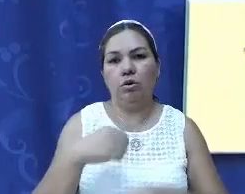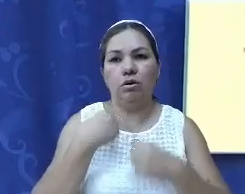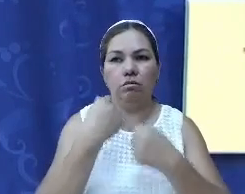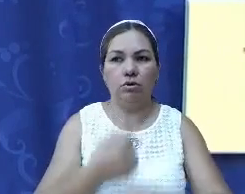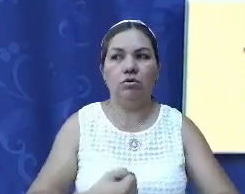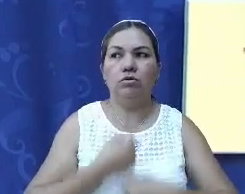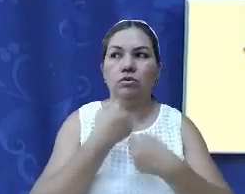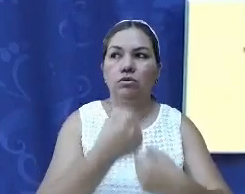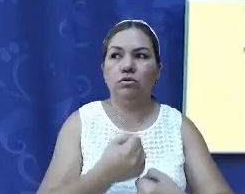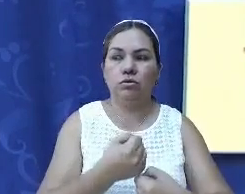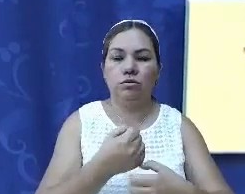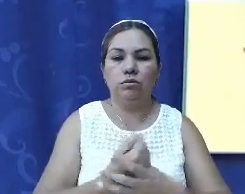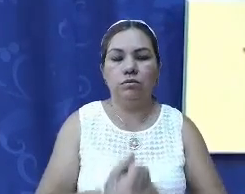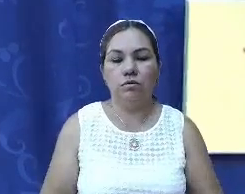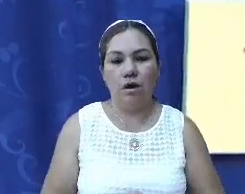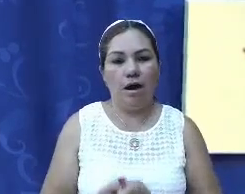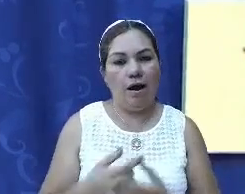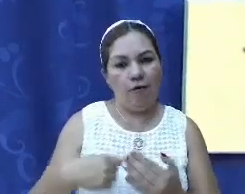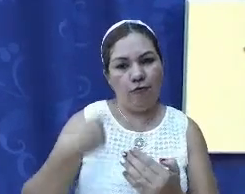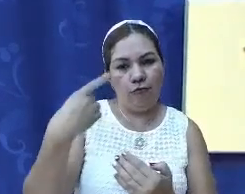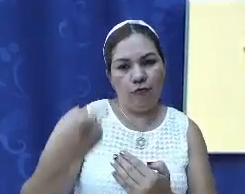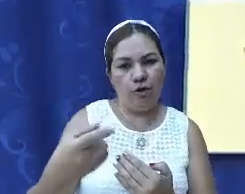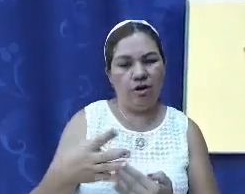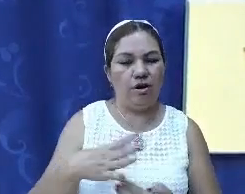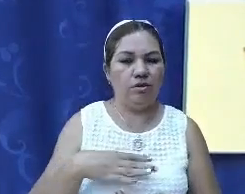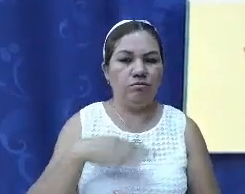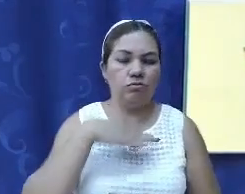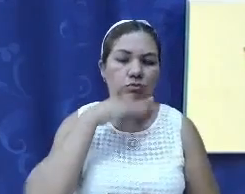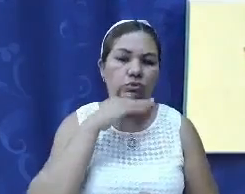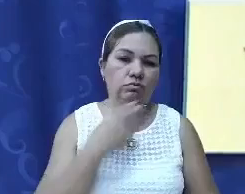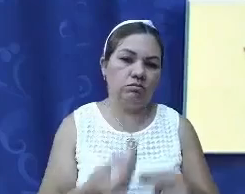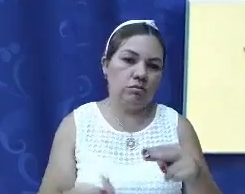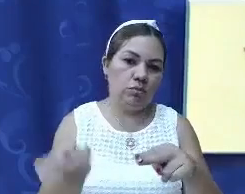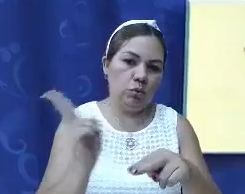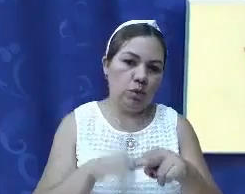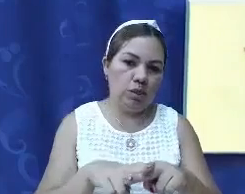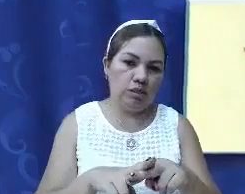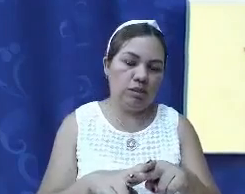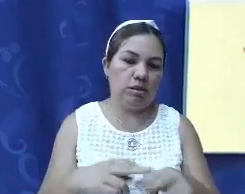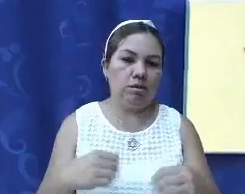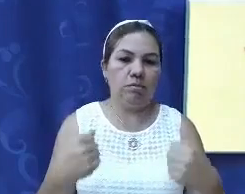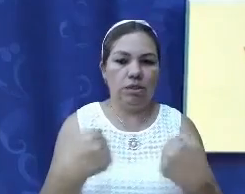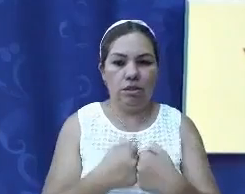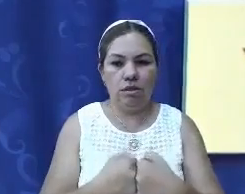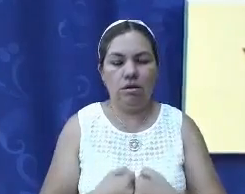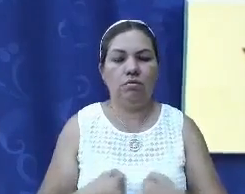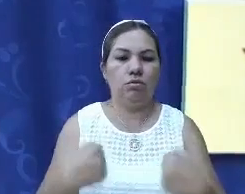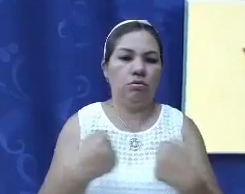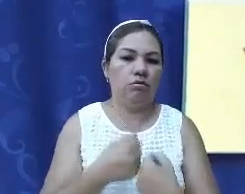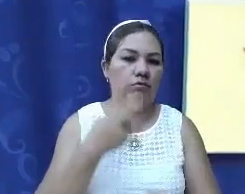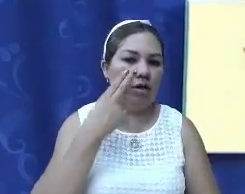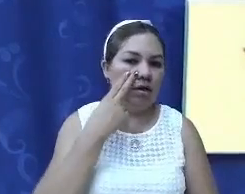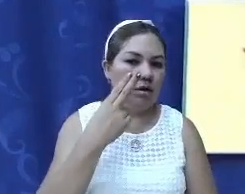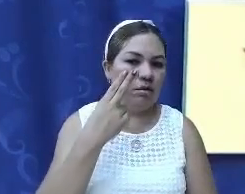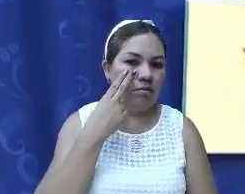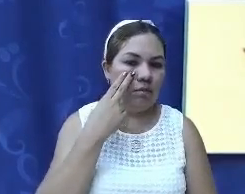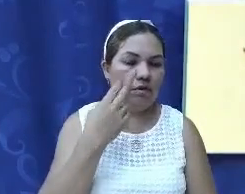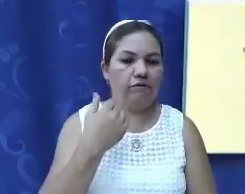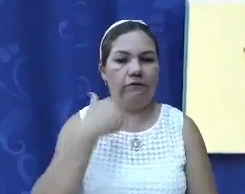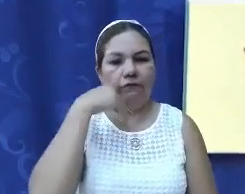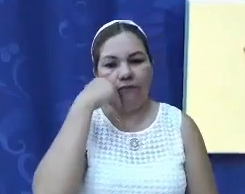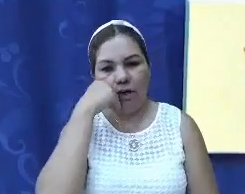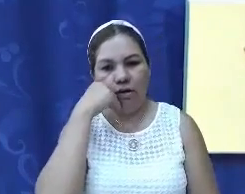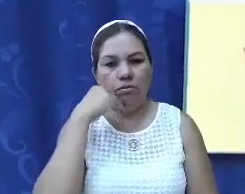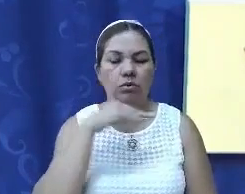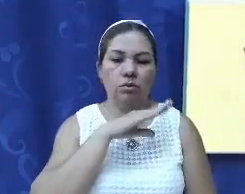¿Verdad? Afuera hay violencia, muerte, persecución, problema, enfermedad,